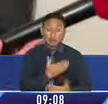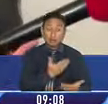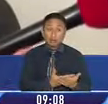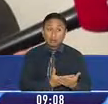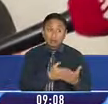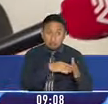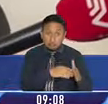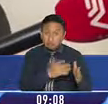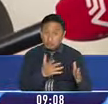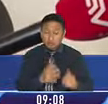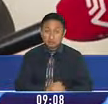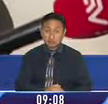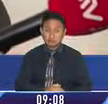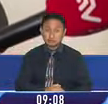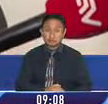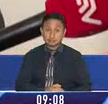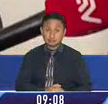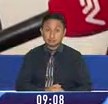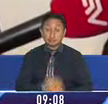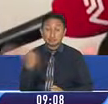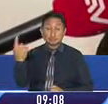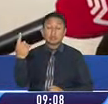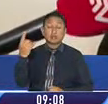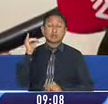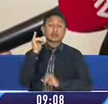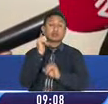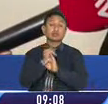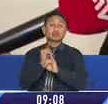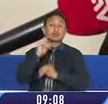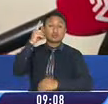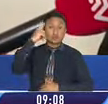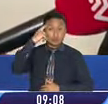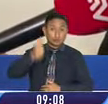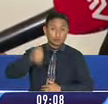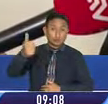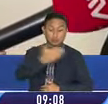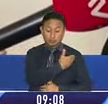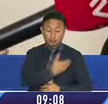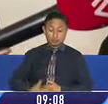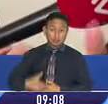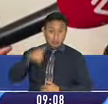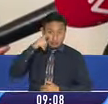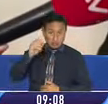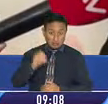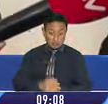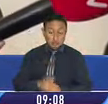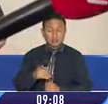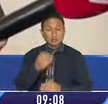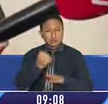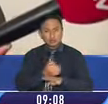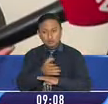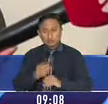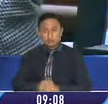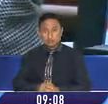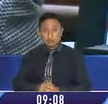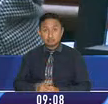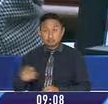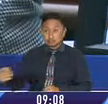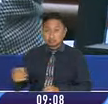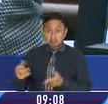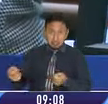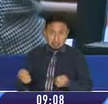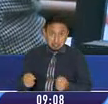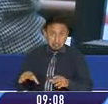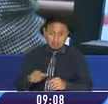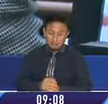del gobierno. Porque son las instituciones del gobierno del presidente Lazo las que recomiendan no recibir la central. En total